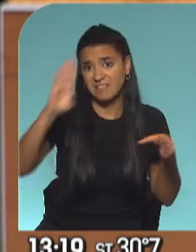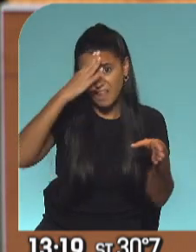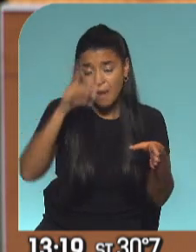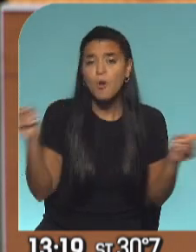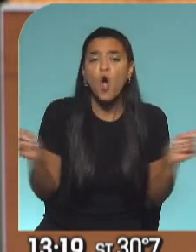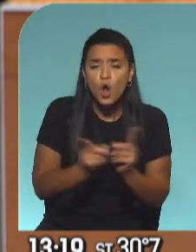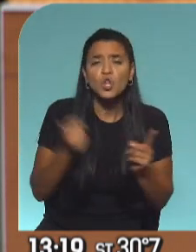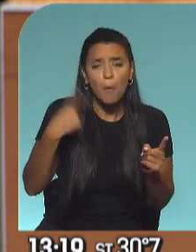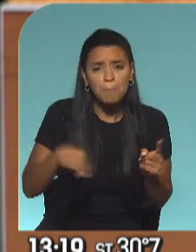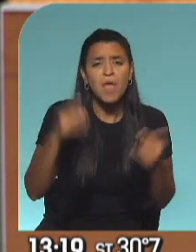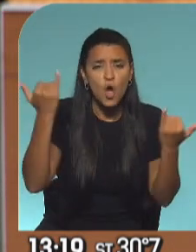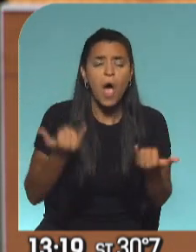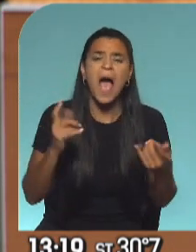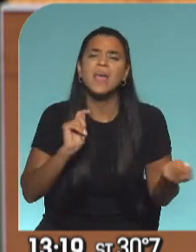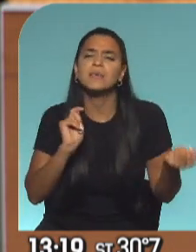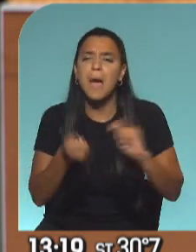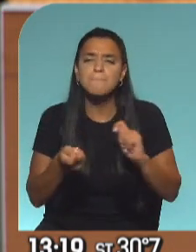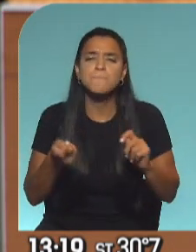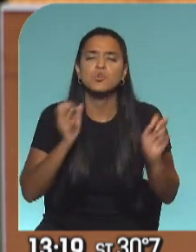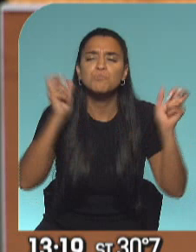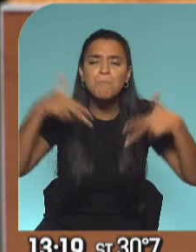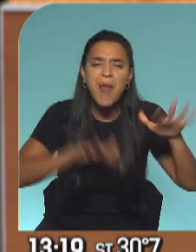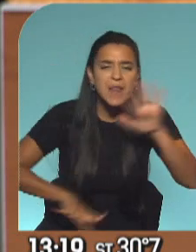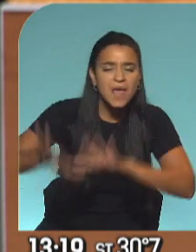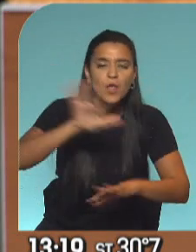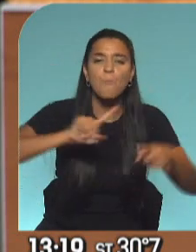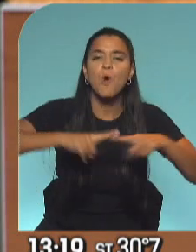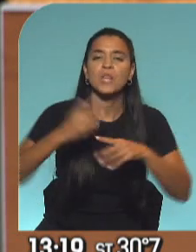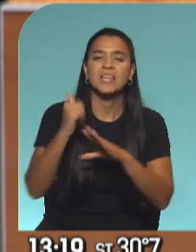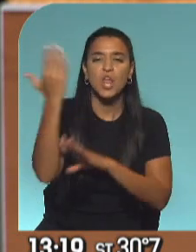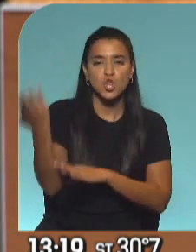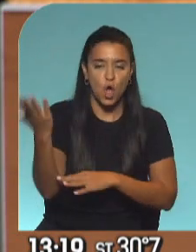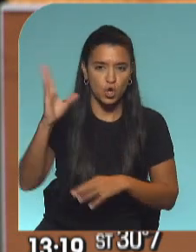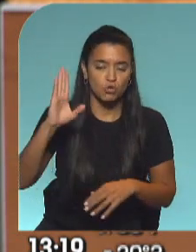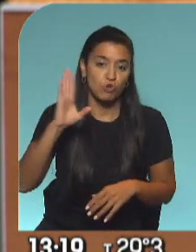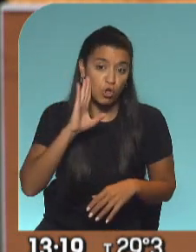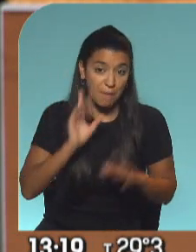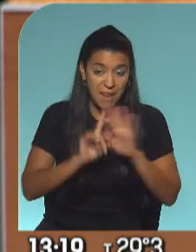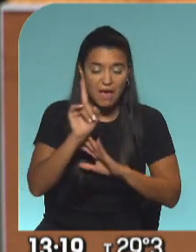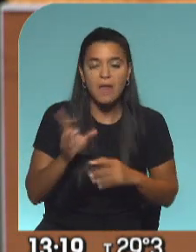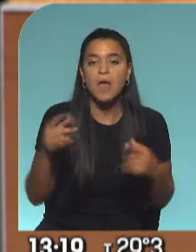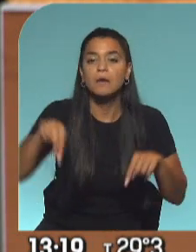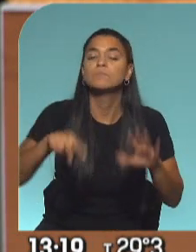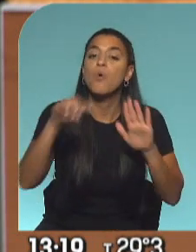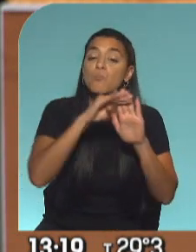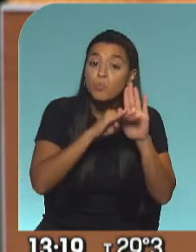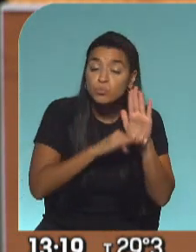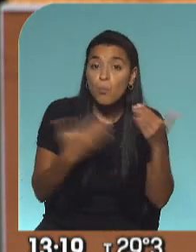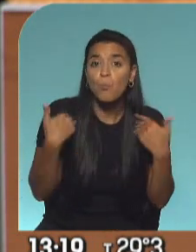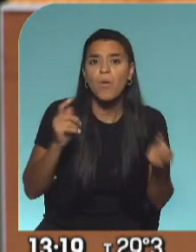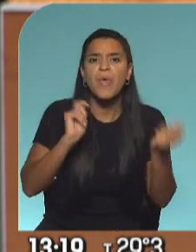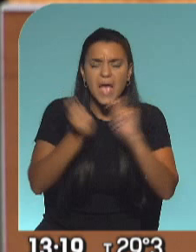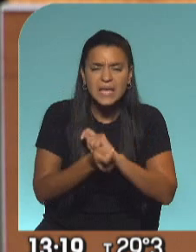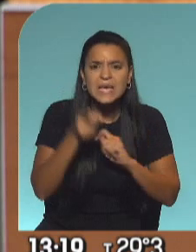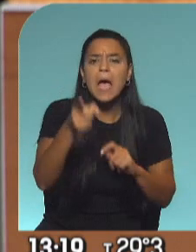serie de giros estratégicos en materia de política exterior norteamericana. Uno de esos puntos que podrían modificarse es la